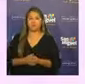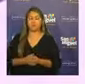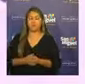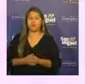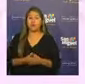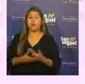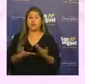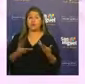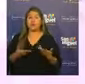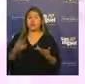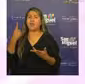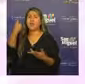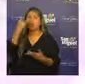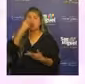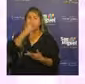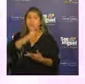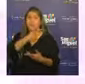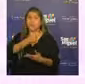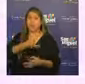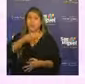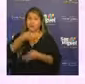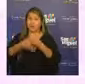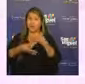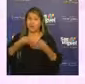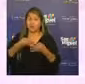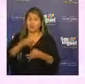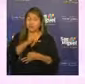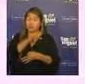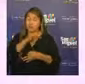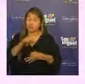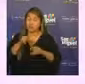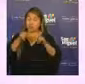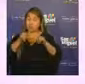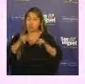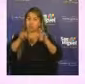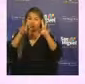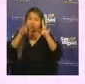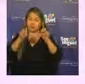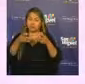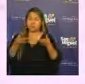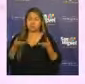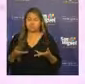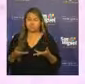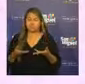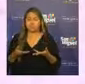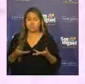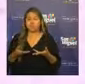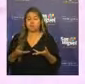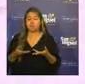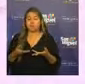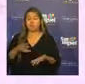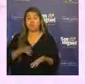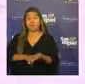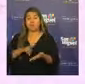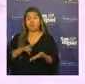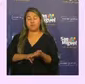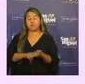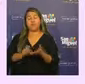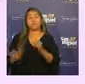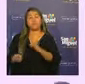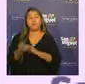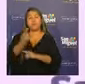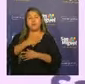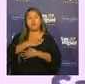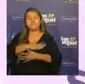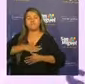Cuesta hablar después de esto, pero la verdad es que en primer lugar quiero